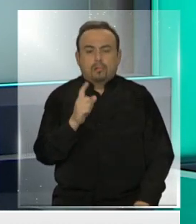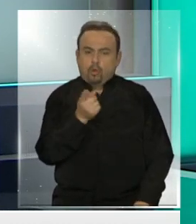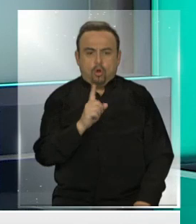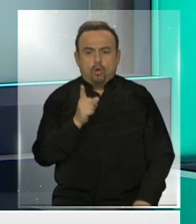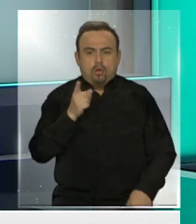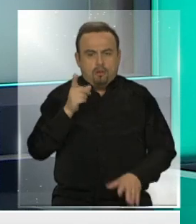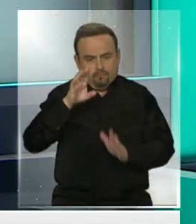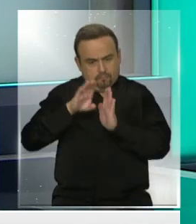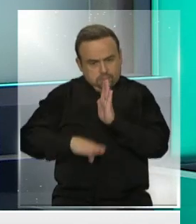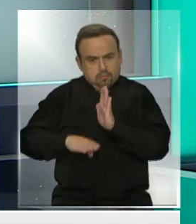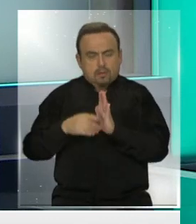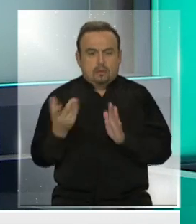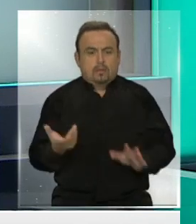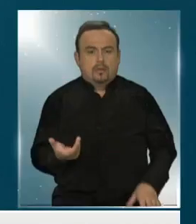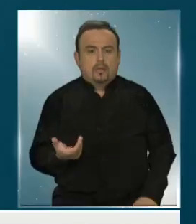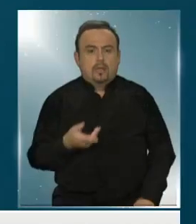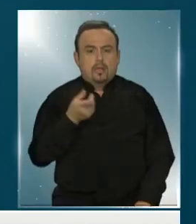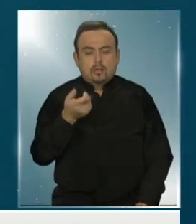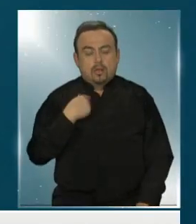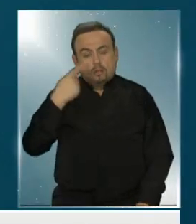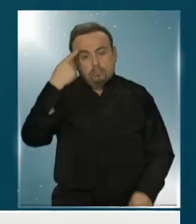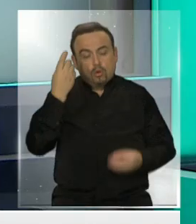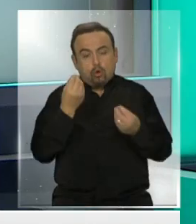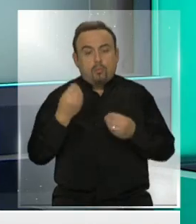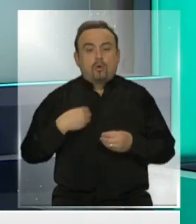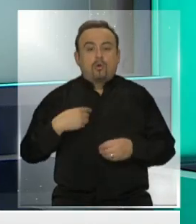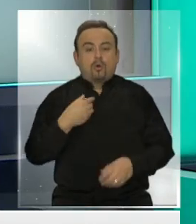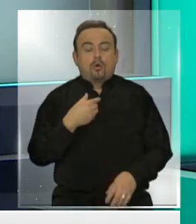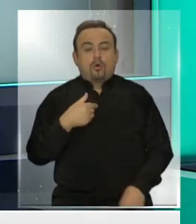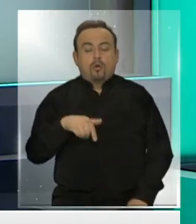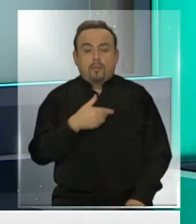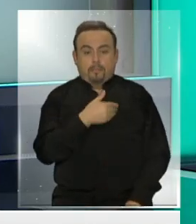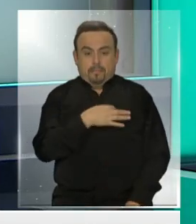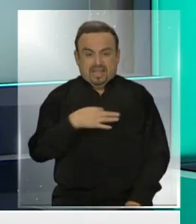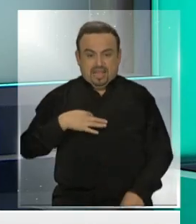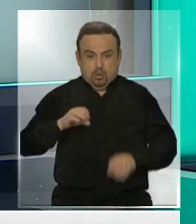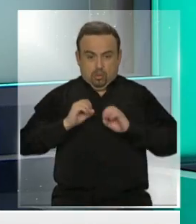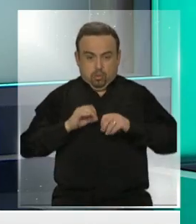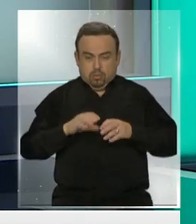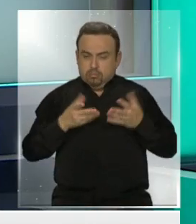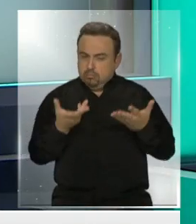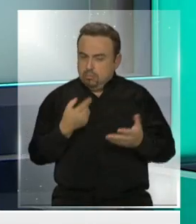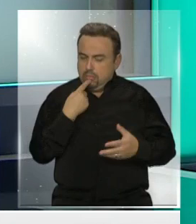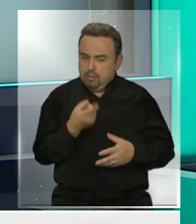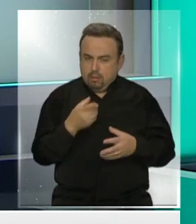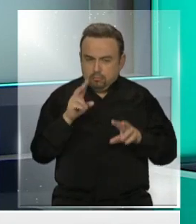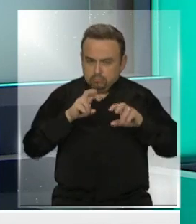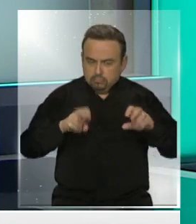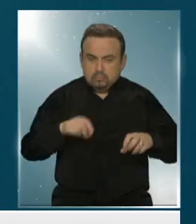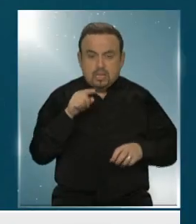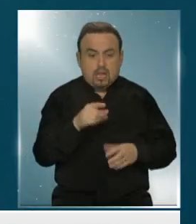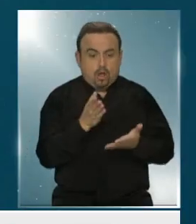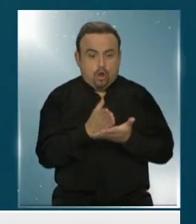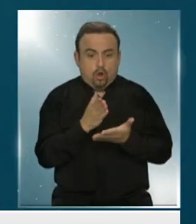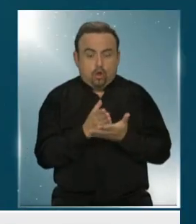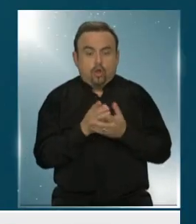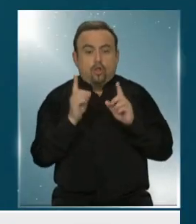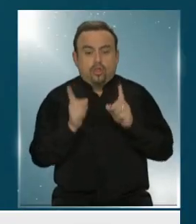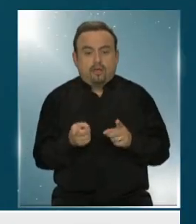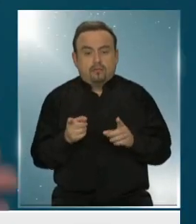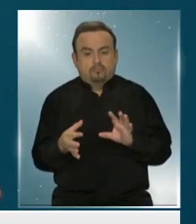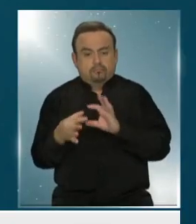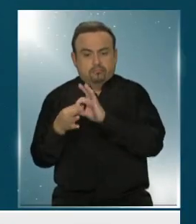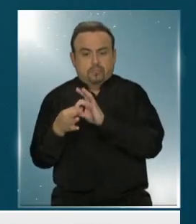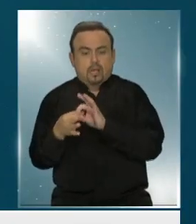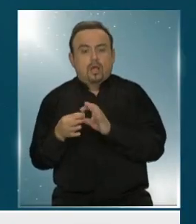orientación y criterios de cómo se tiene que resolver como serrat y aquí para ser súper claro digamos los colegios tienen que ponerse en coordinación